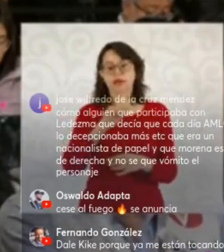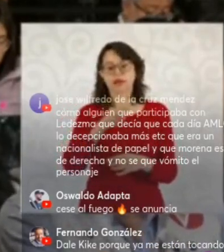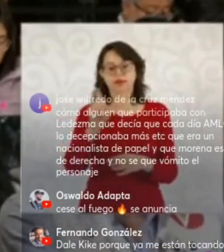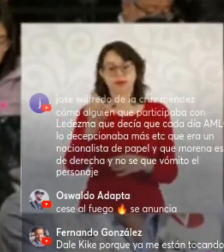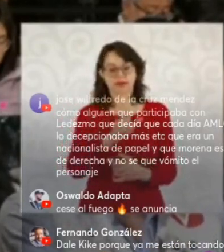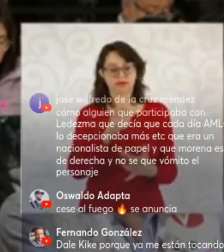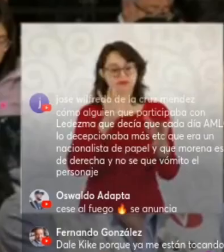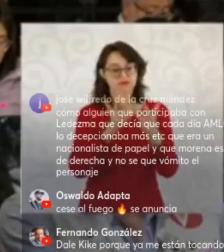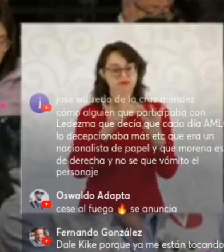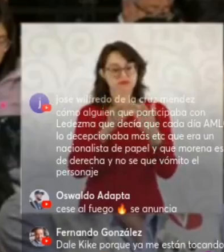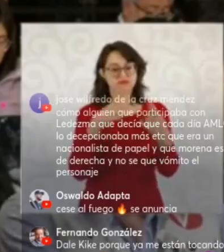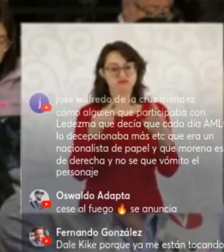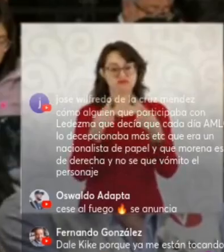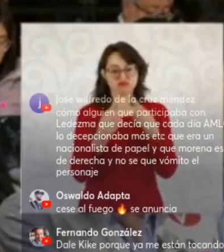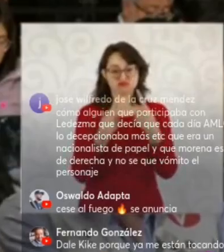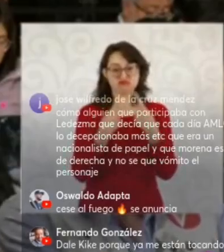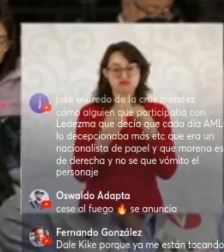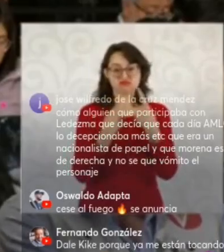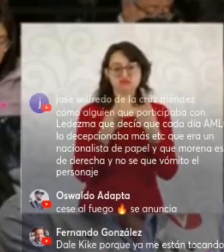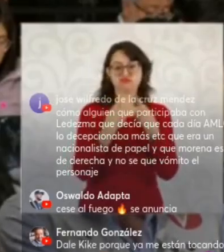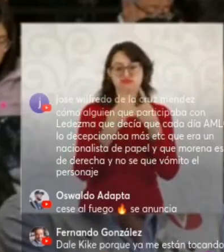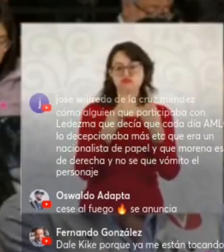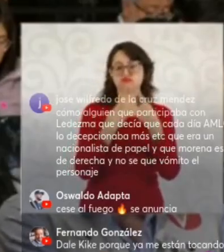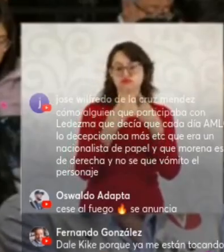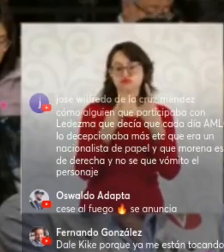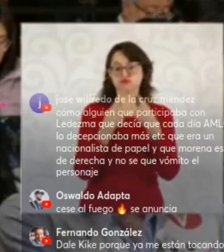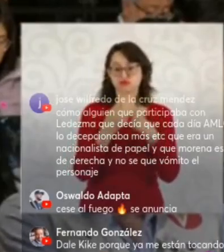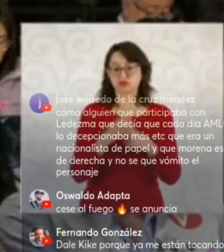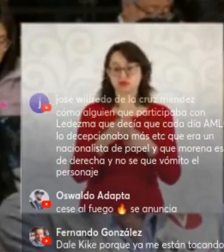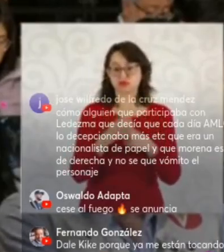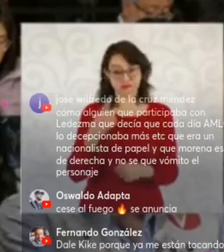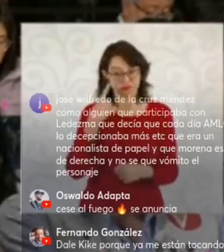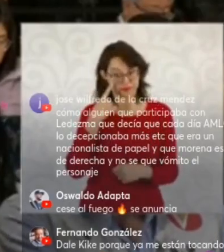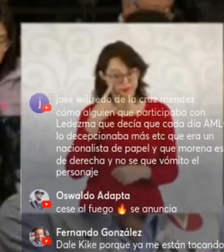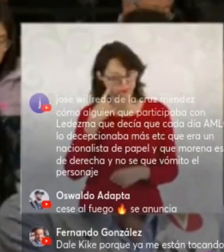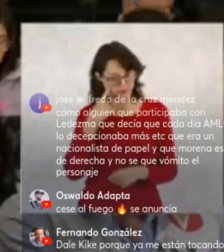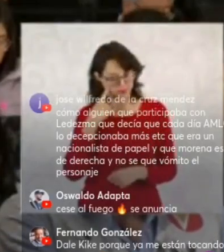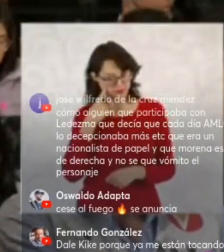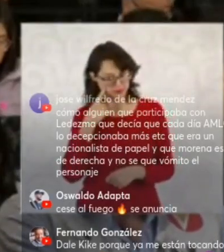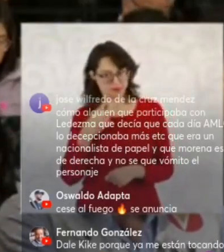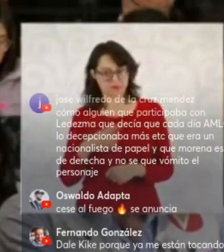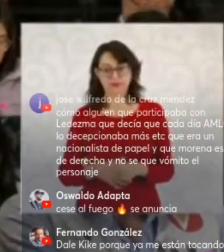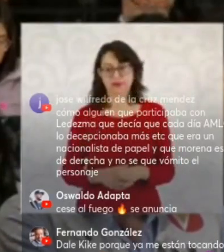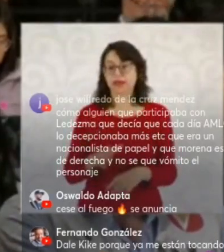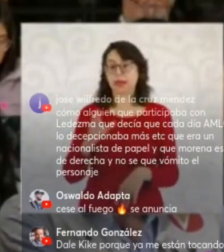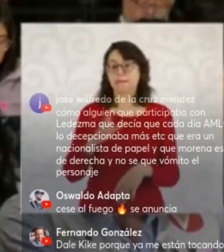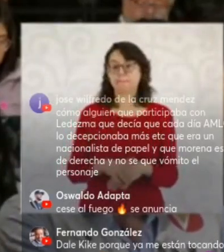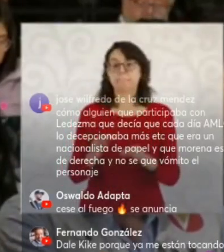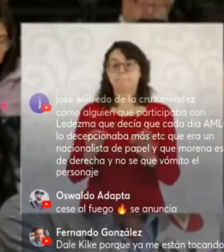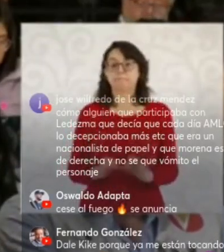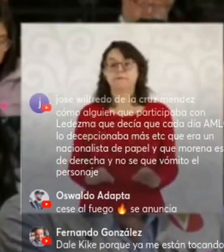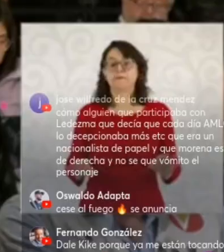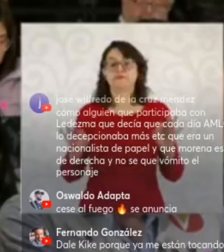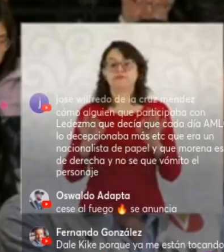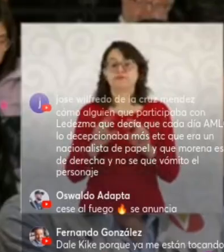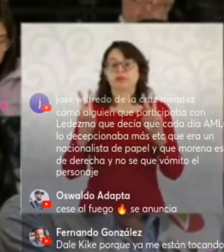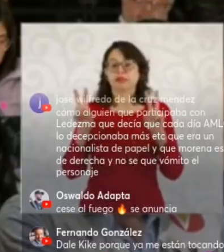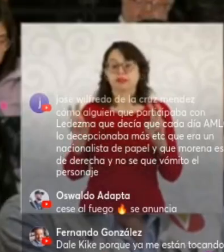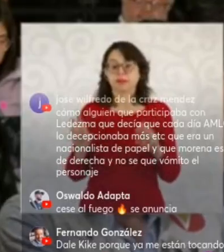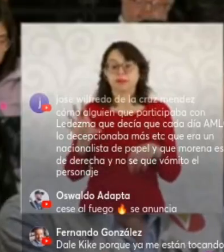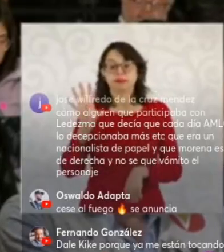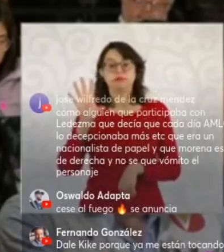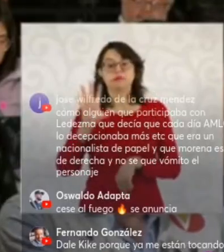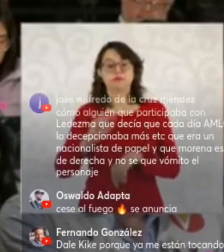de interlocución constante. Y aquí viene el punto. Destacan entre los puntos más importantes el tema de los